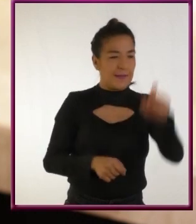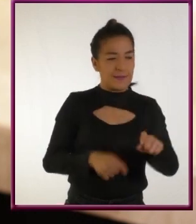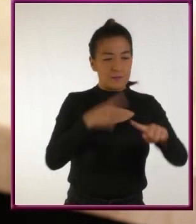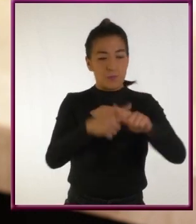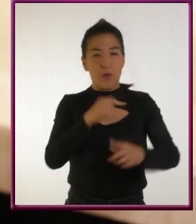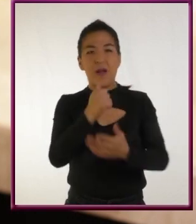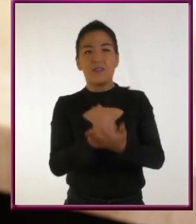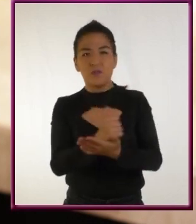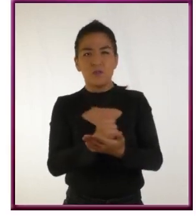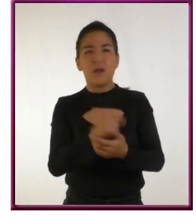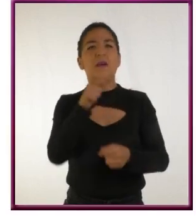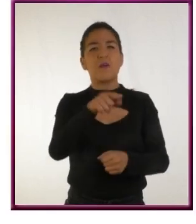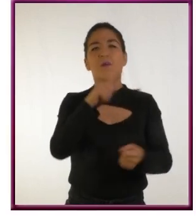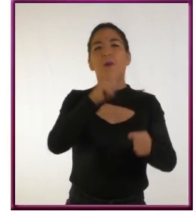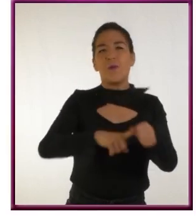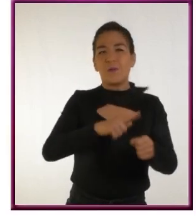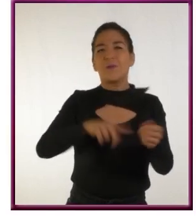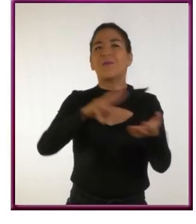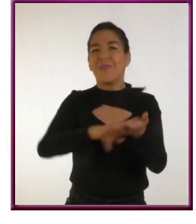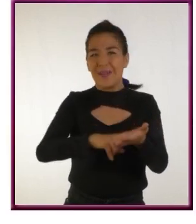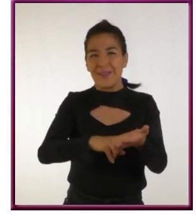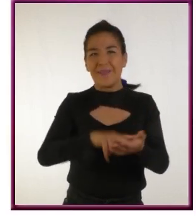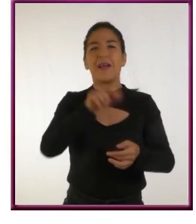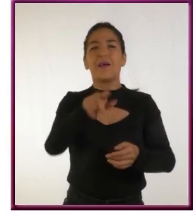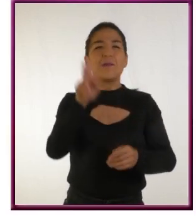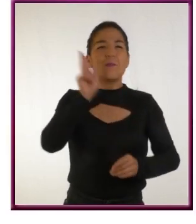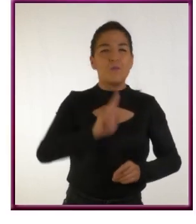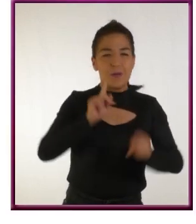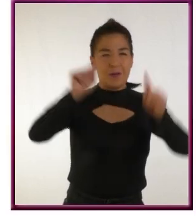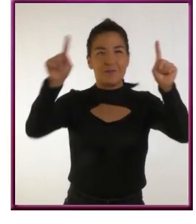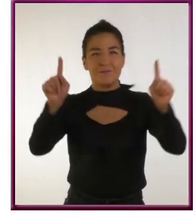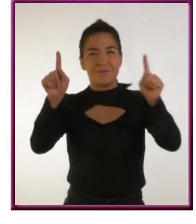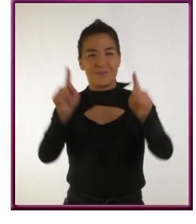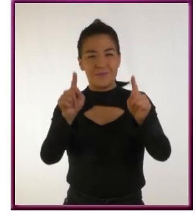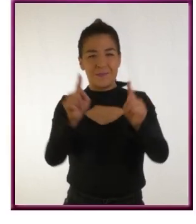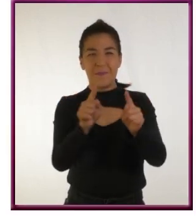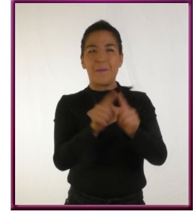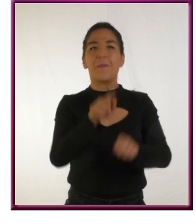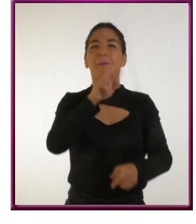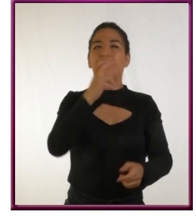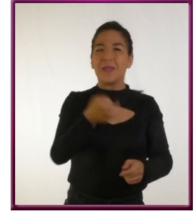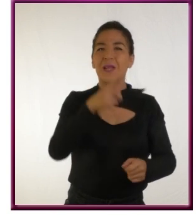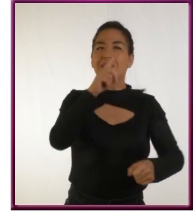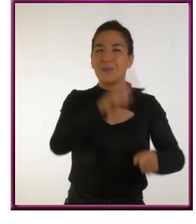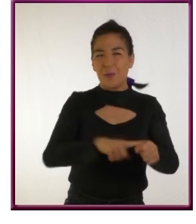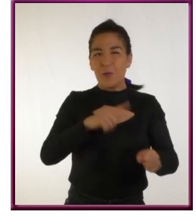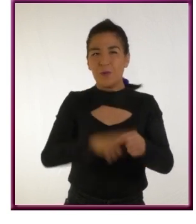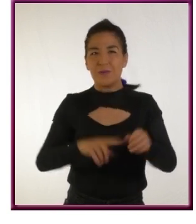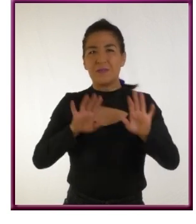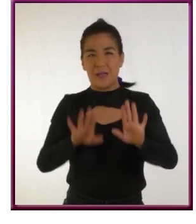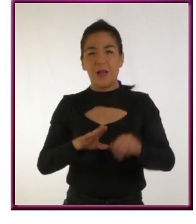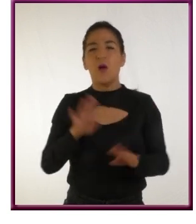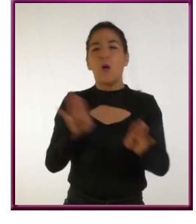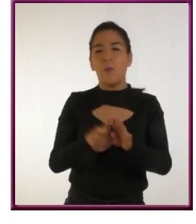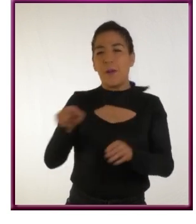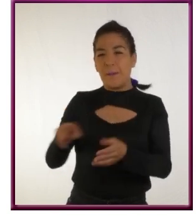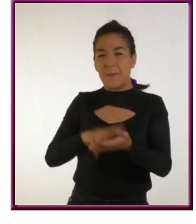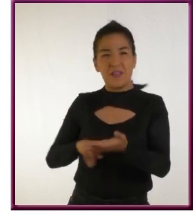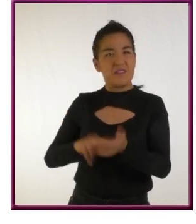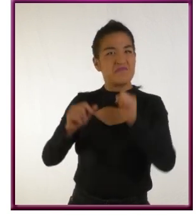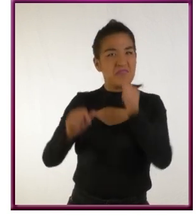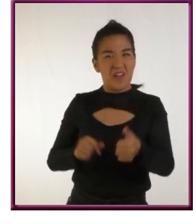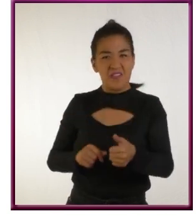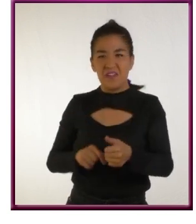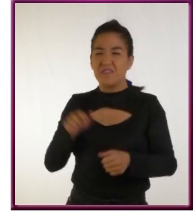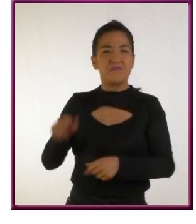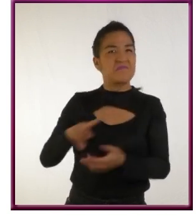por azul da el verde, y entonces pues vamos probando, azul clarito por azul da el verde, no, ahí